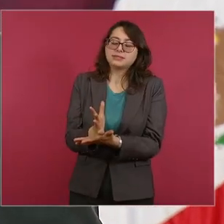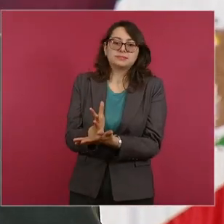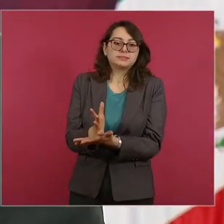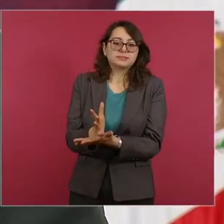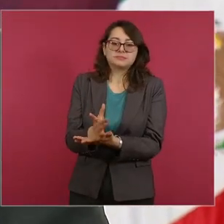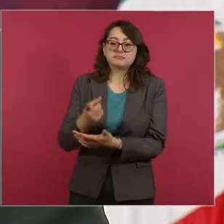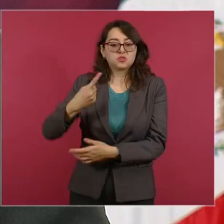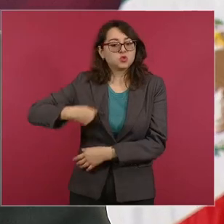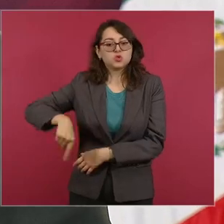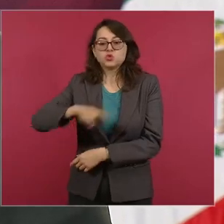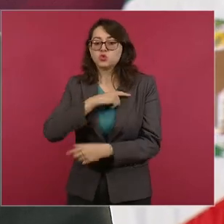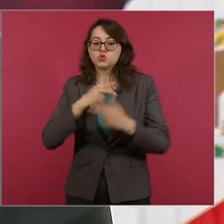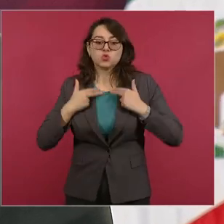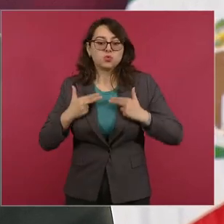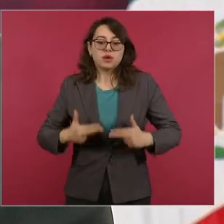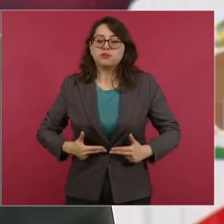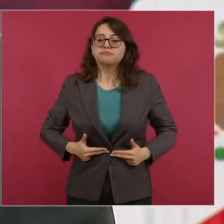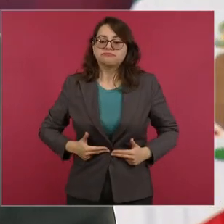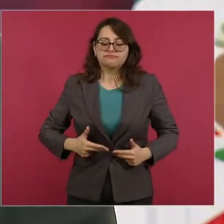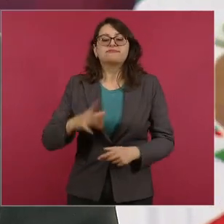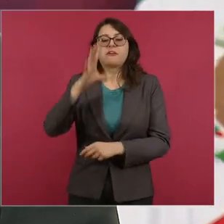nosotros somos seres humanos